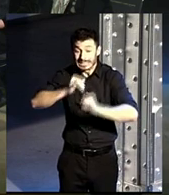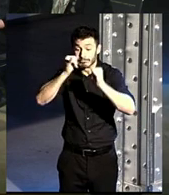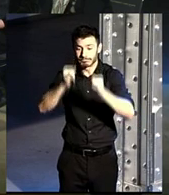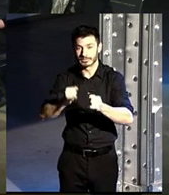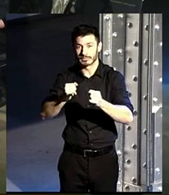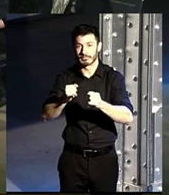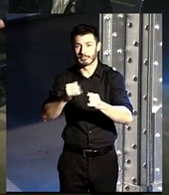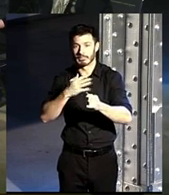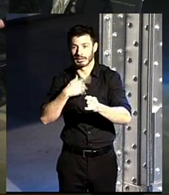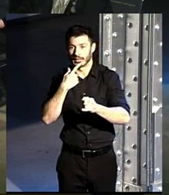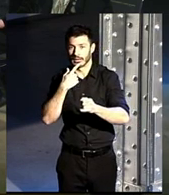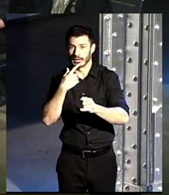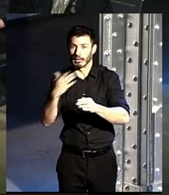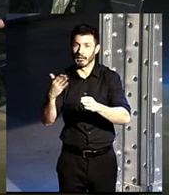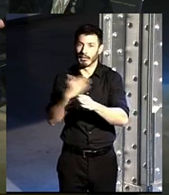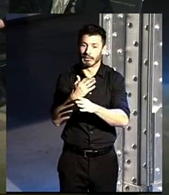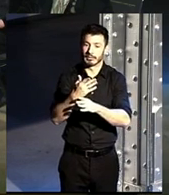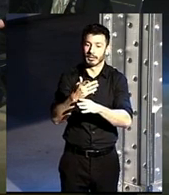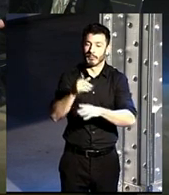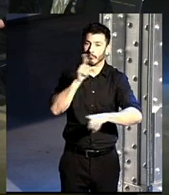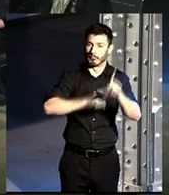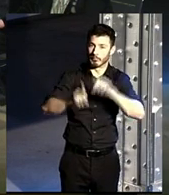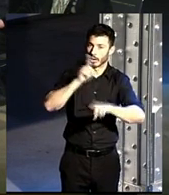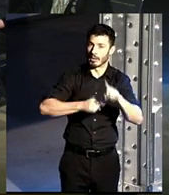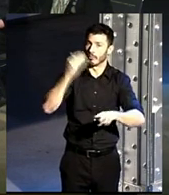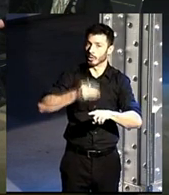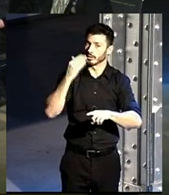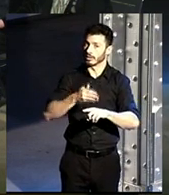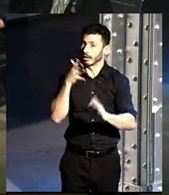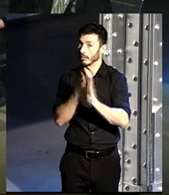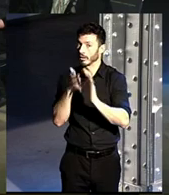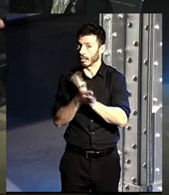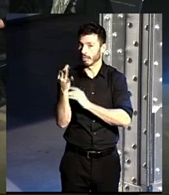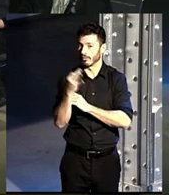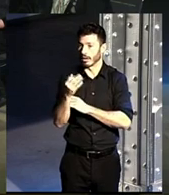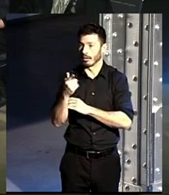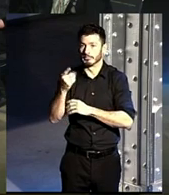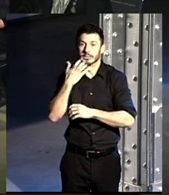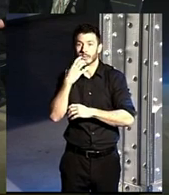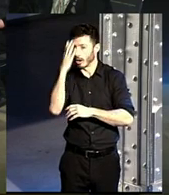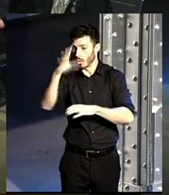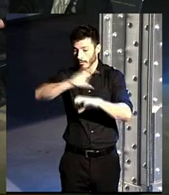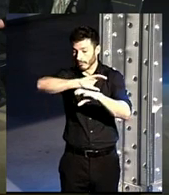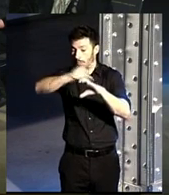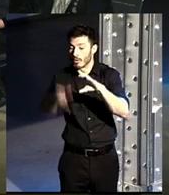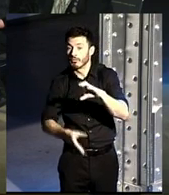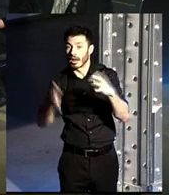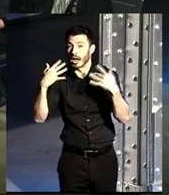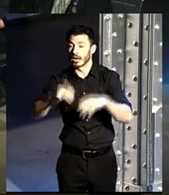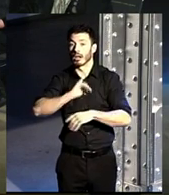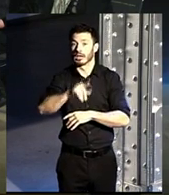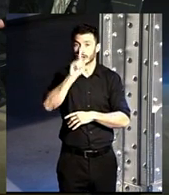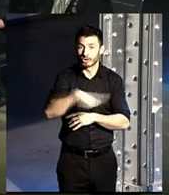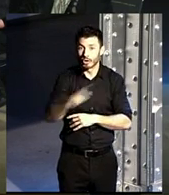problemas importantes. La otra cara de la Luna, por ejemplo. ¿Hay una atmósfera en la Luna o no hay? ¿Hay habitantes en la Luna? ¿Hay agua